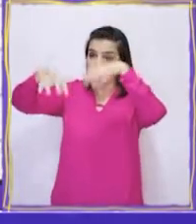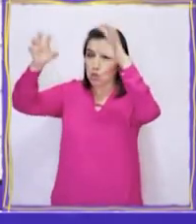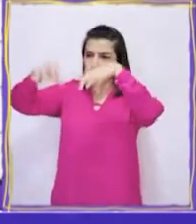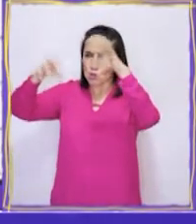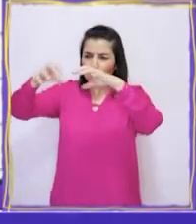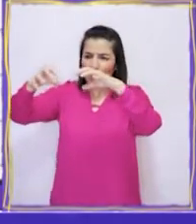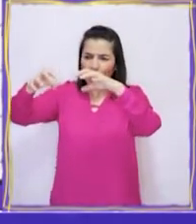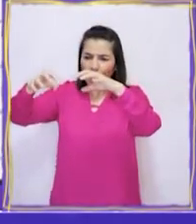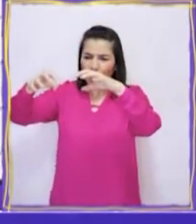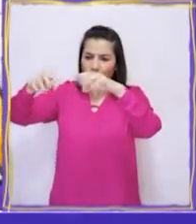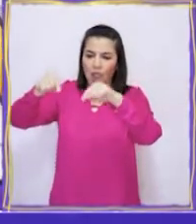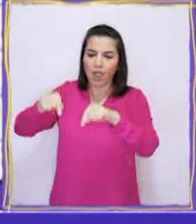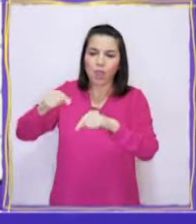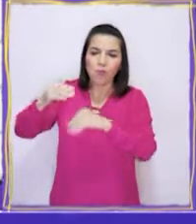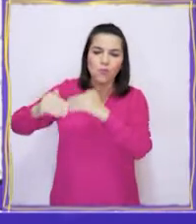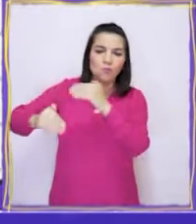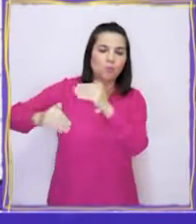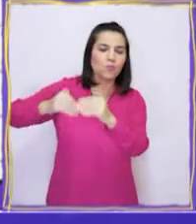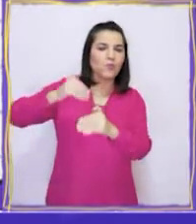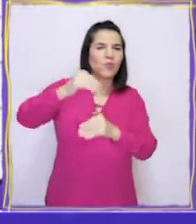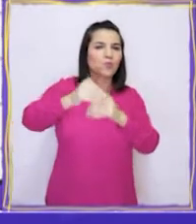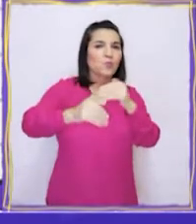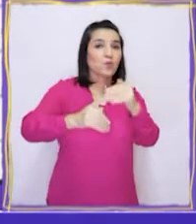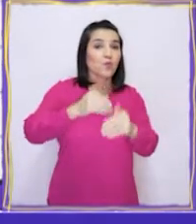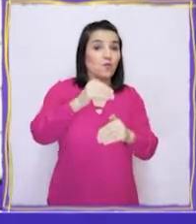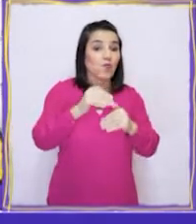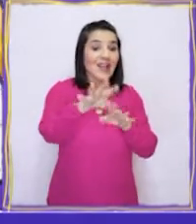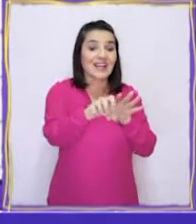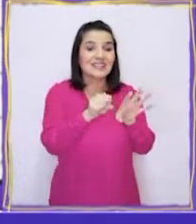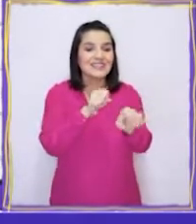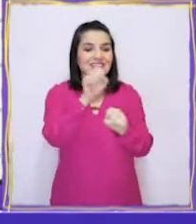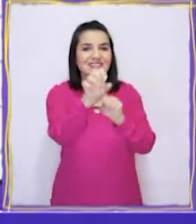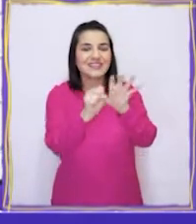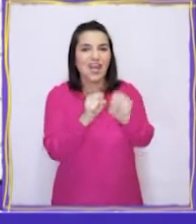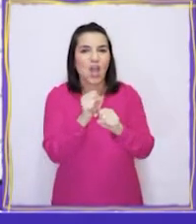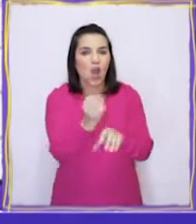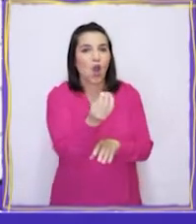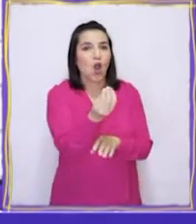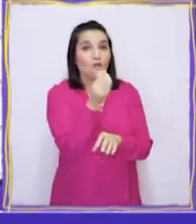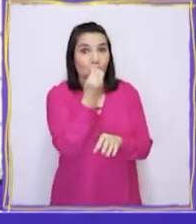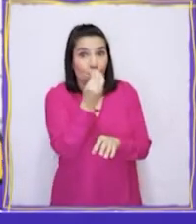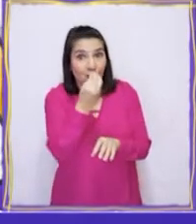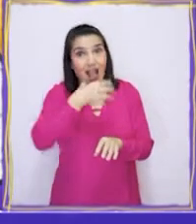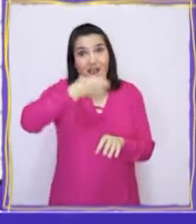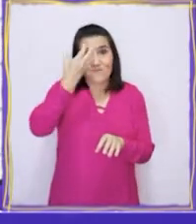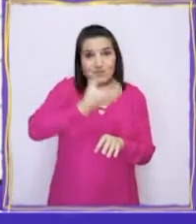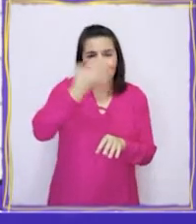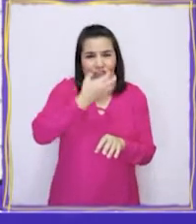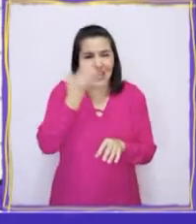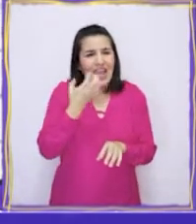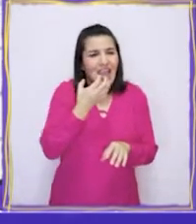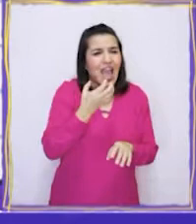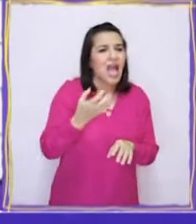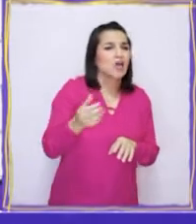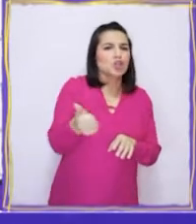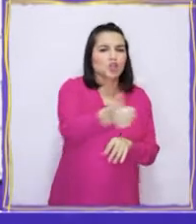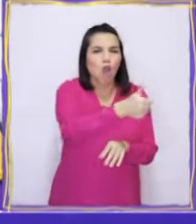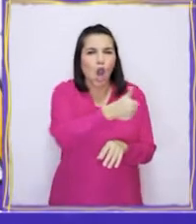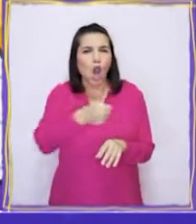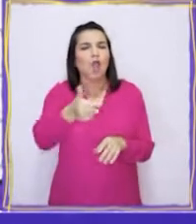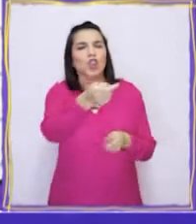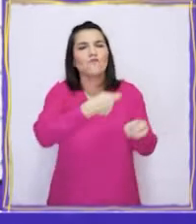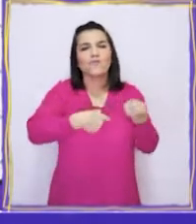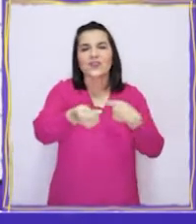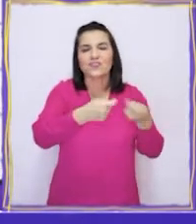y la lluvia lleguen a tiempo, para así cosechar ricos frutos que vendo para alimentar a todos en su